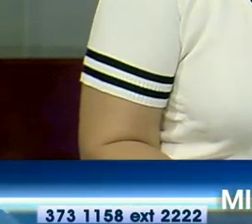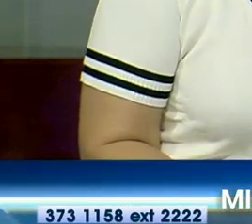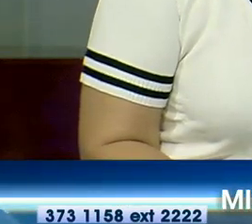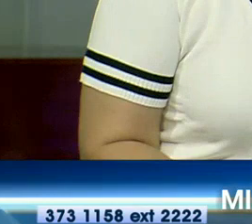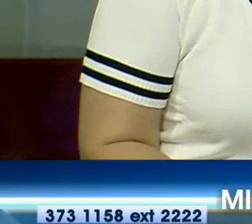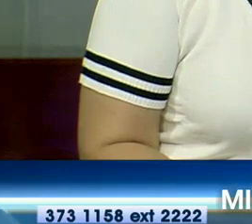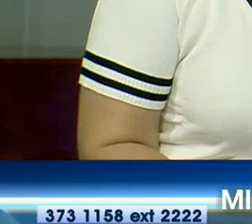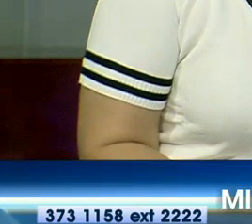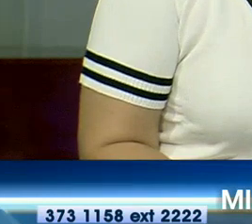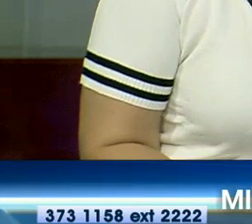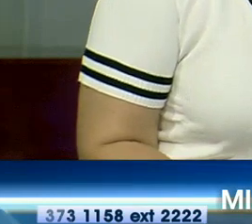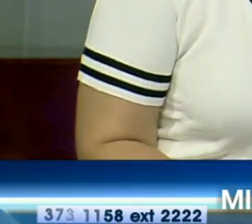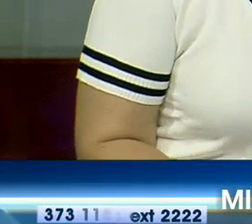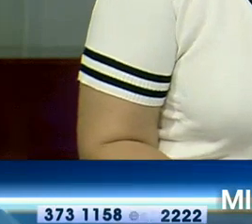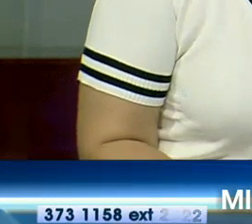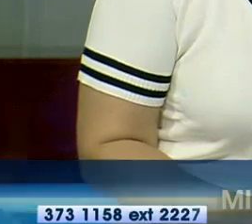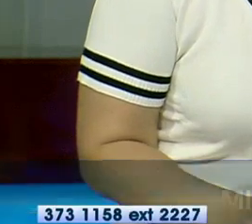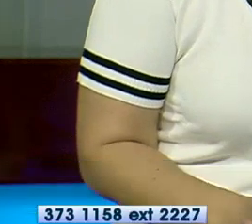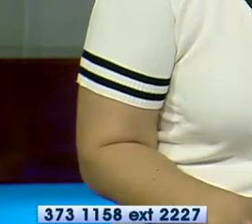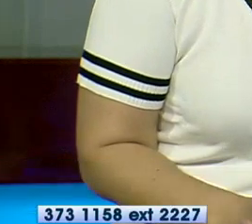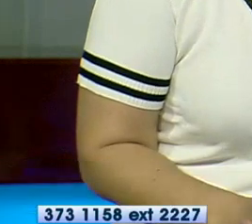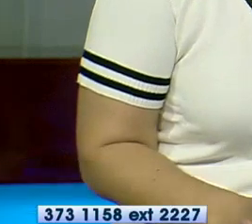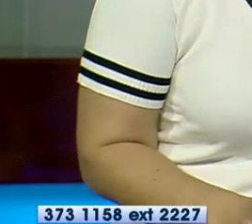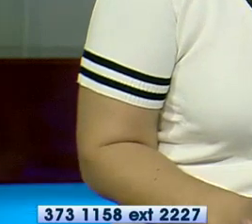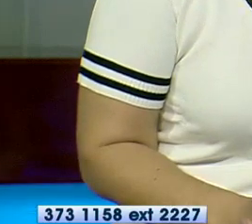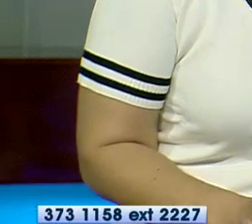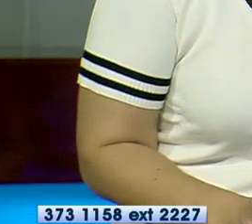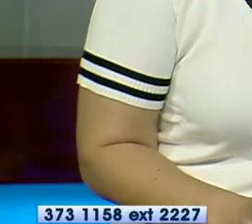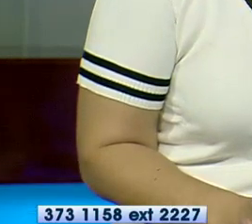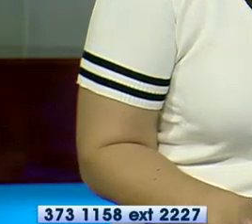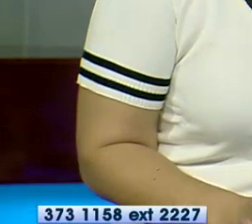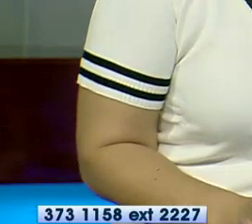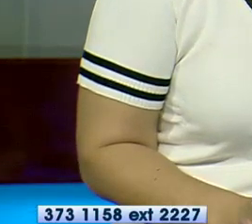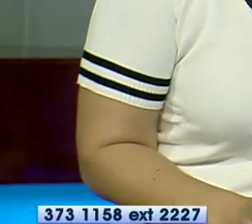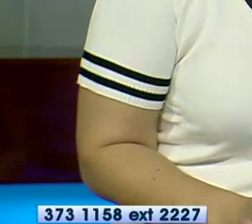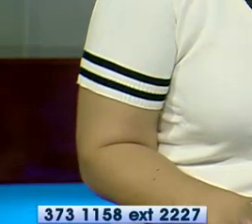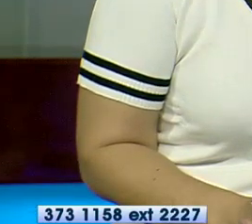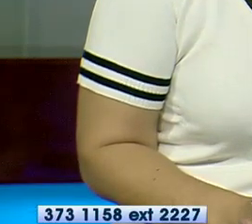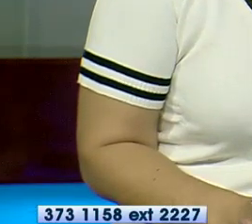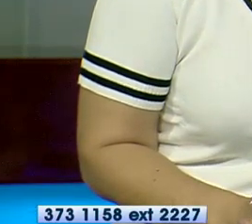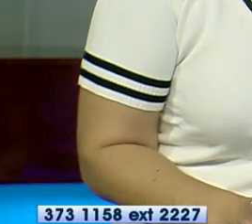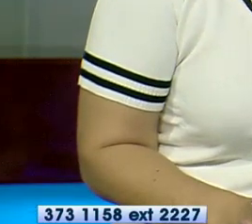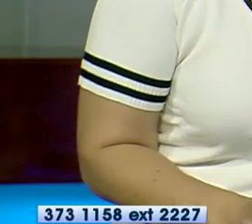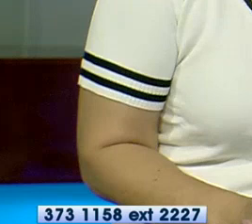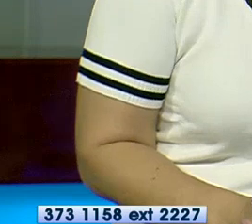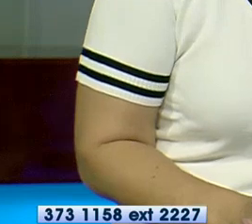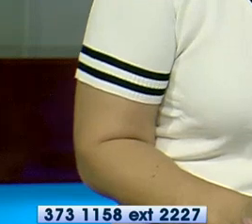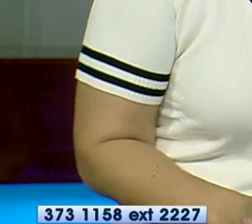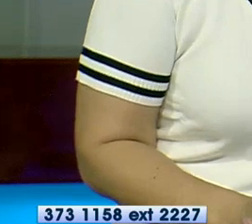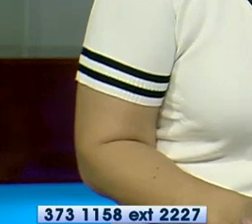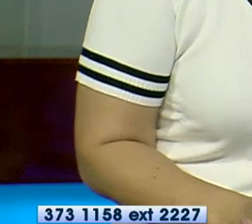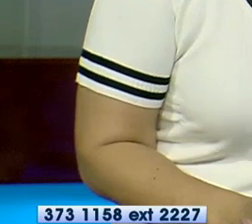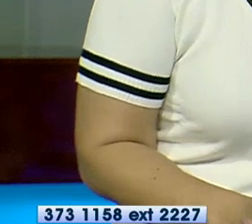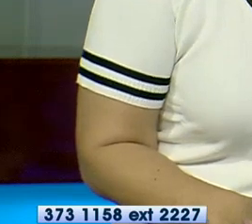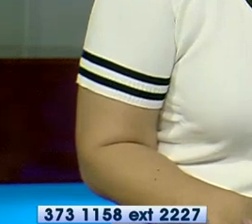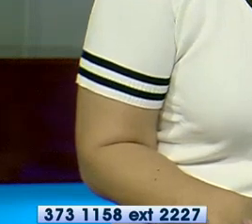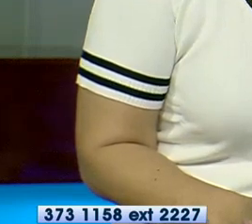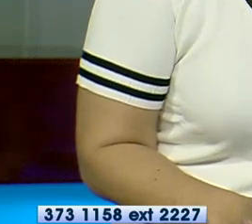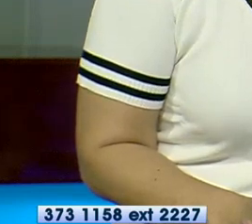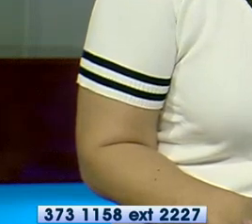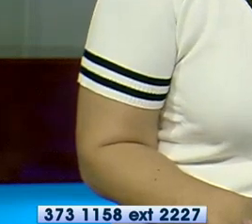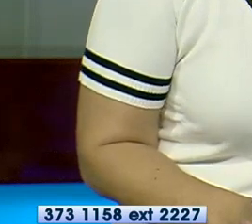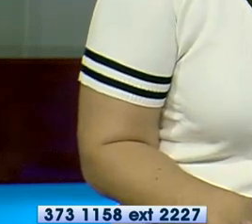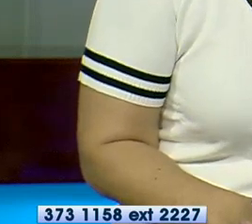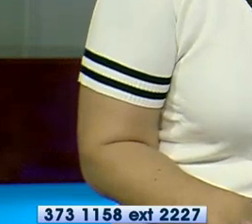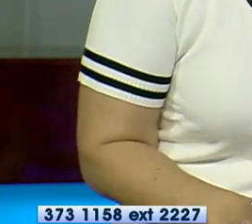el tiempo de cuaresma, tiempo de reflexión, tiempo de meditación en el mundo